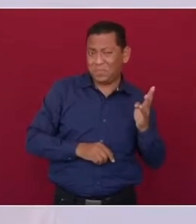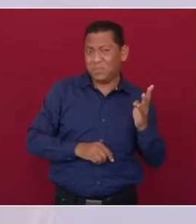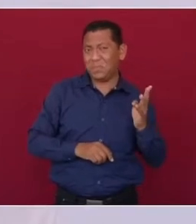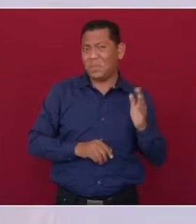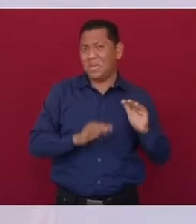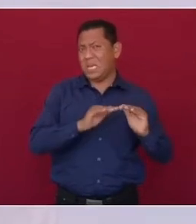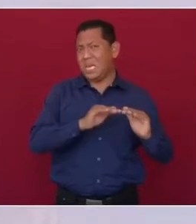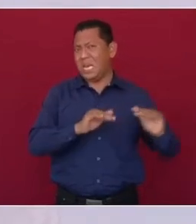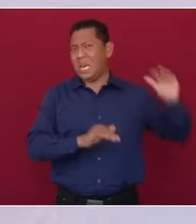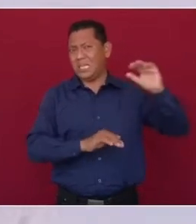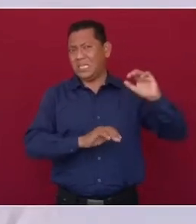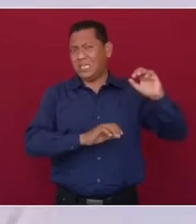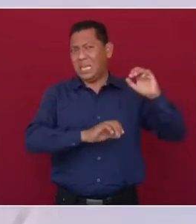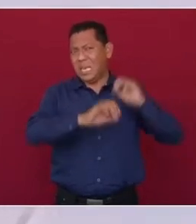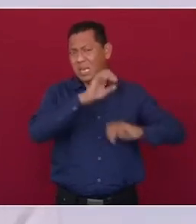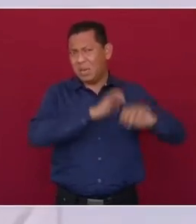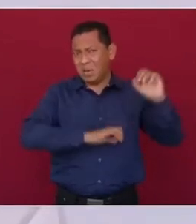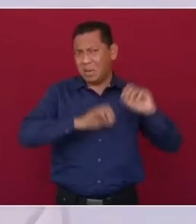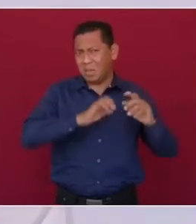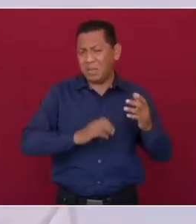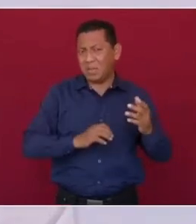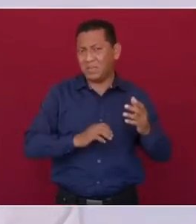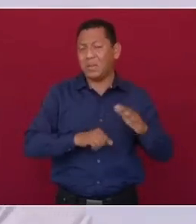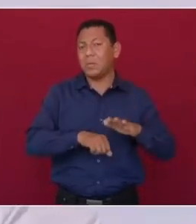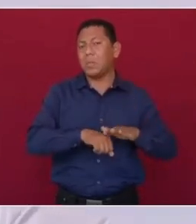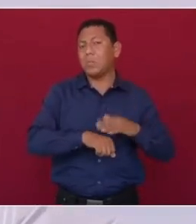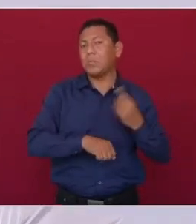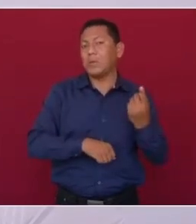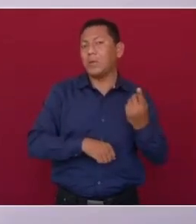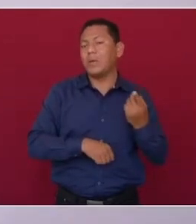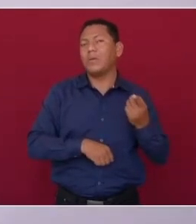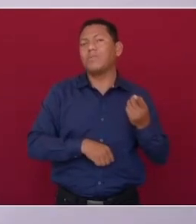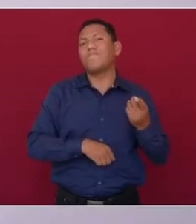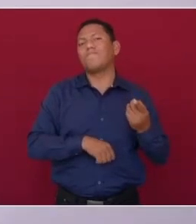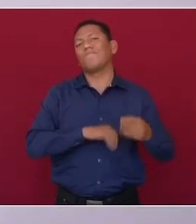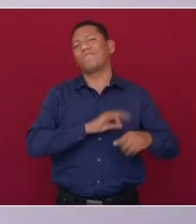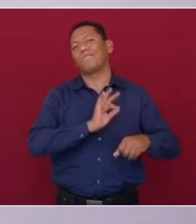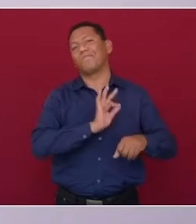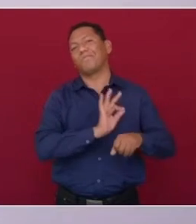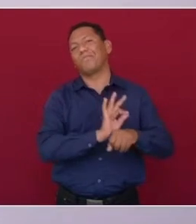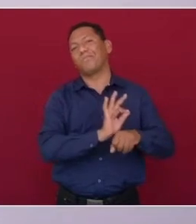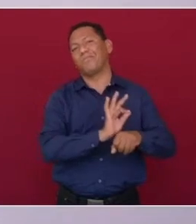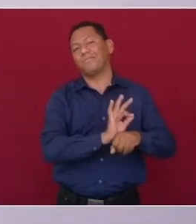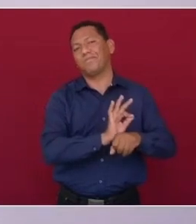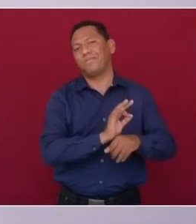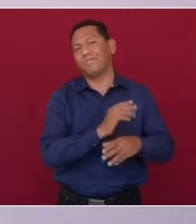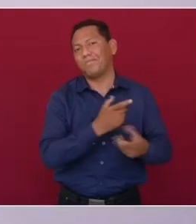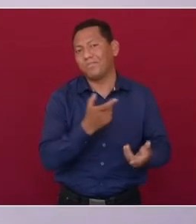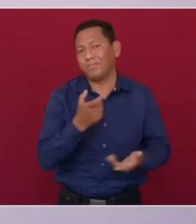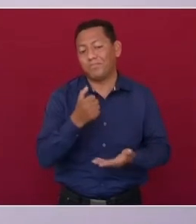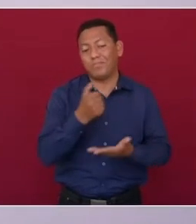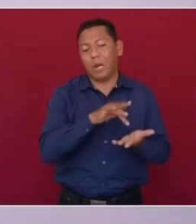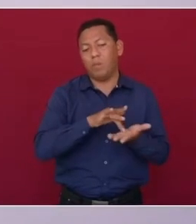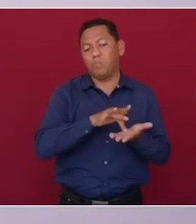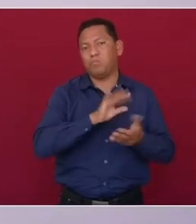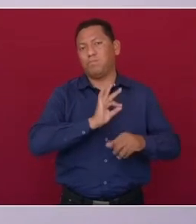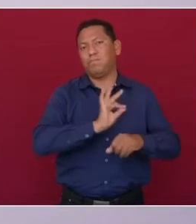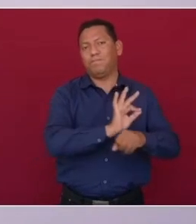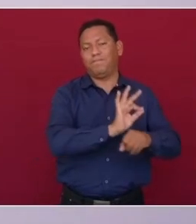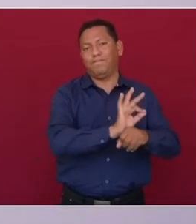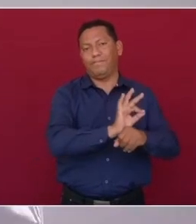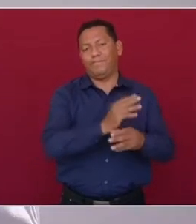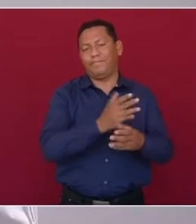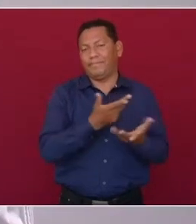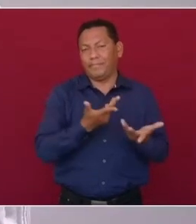consumidores de energía, lo que les reportaba beneficios, privilegios, subsidios,